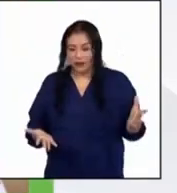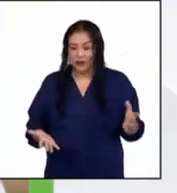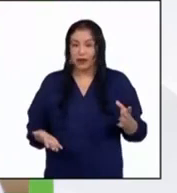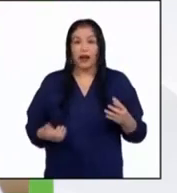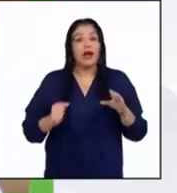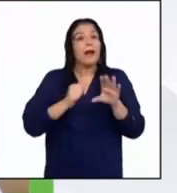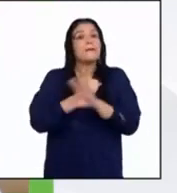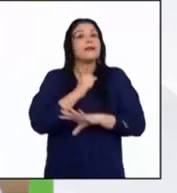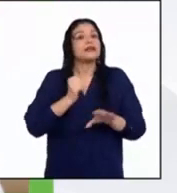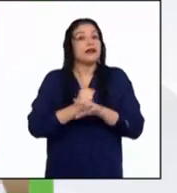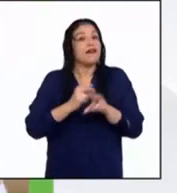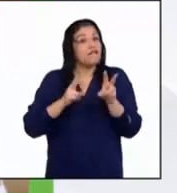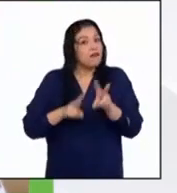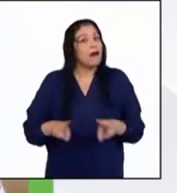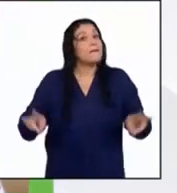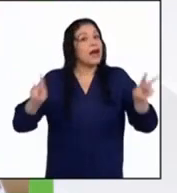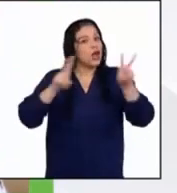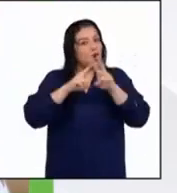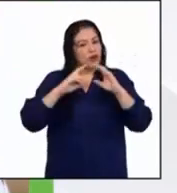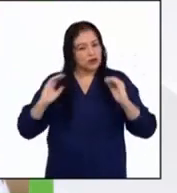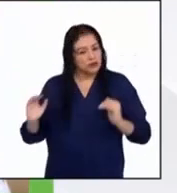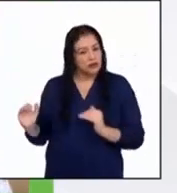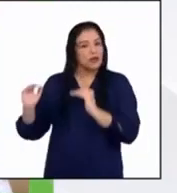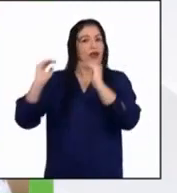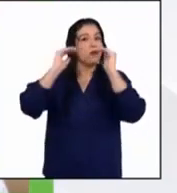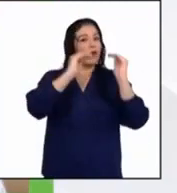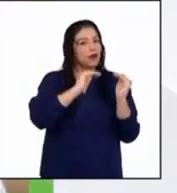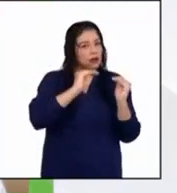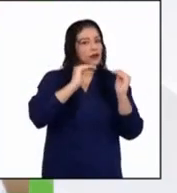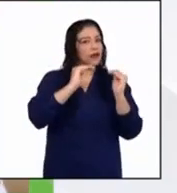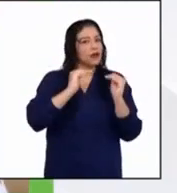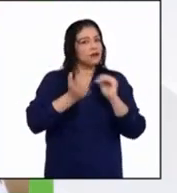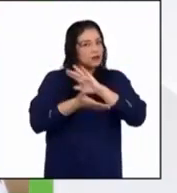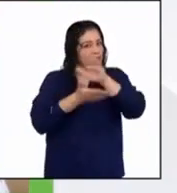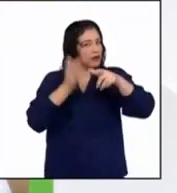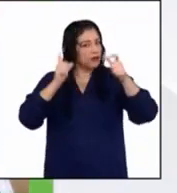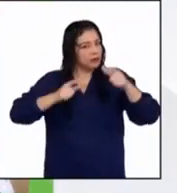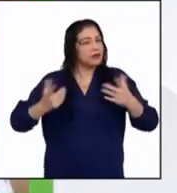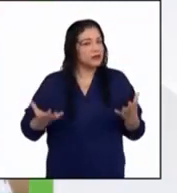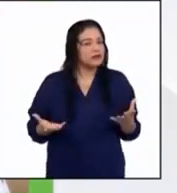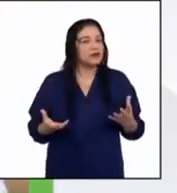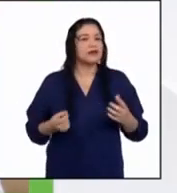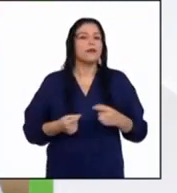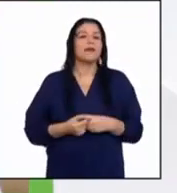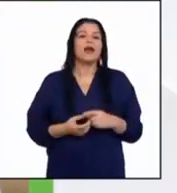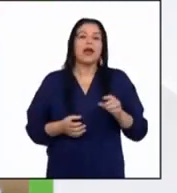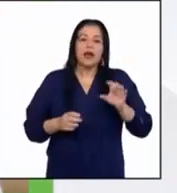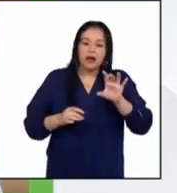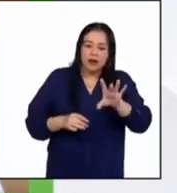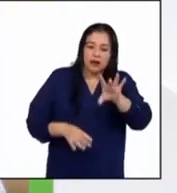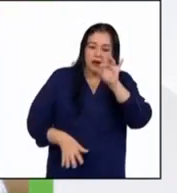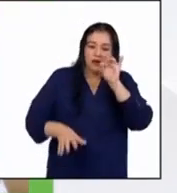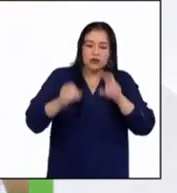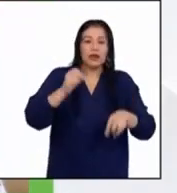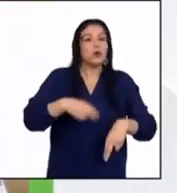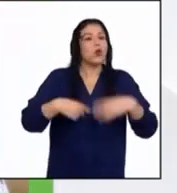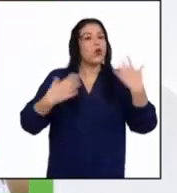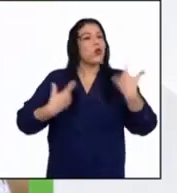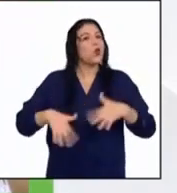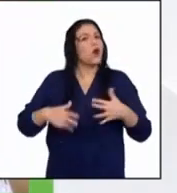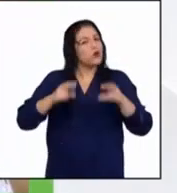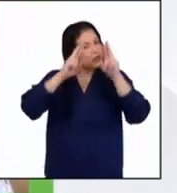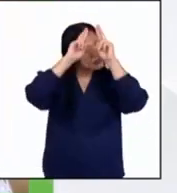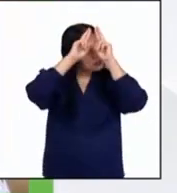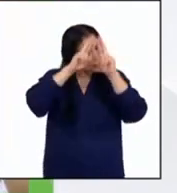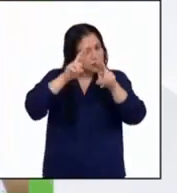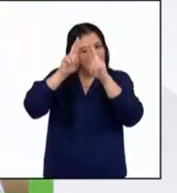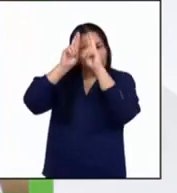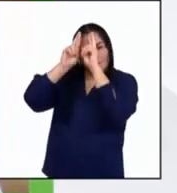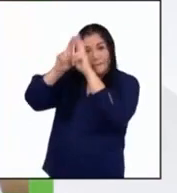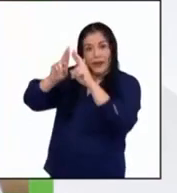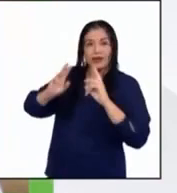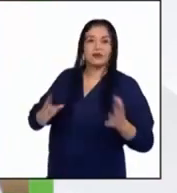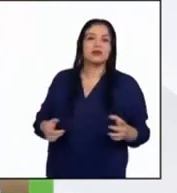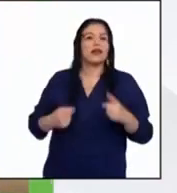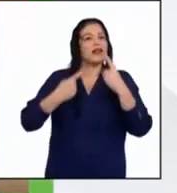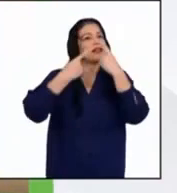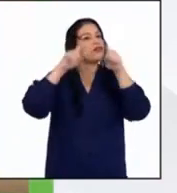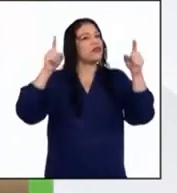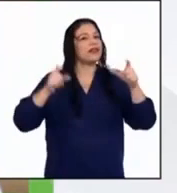tolerancia, inclusión, equidad, igualdad, una identificación y un respeto a la